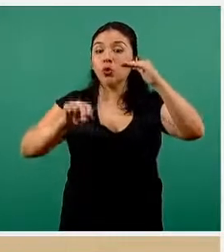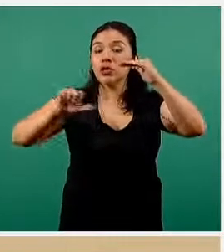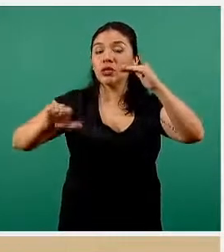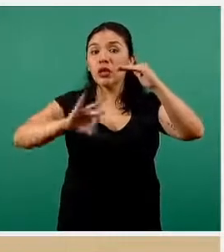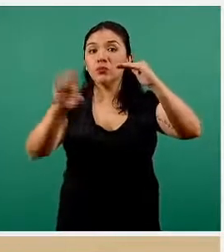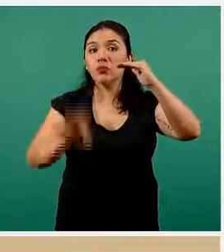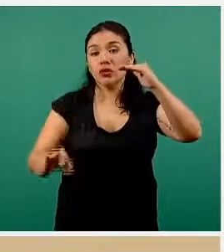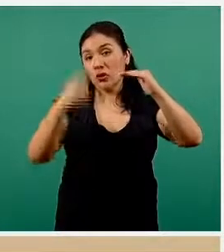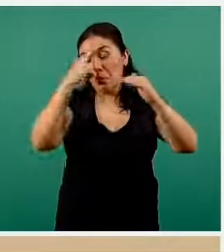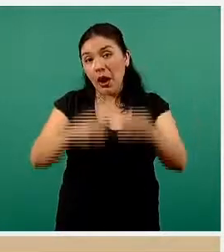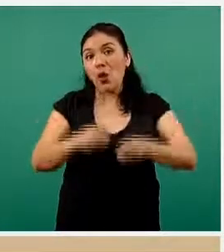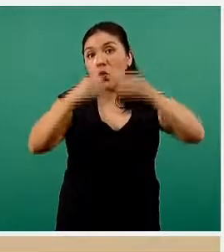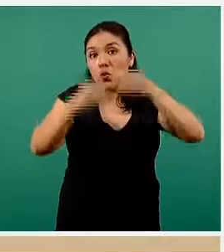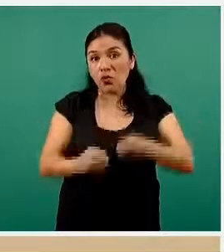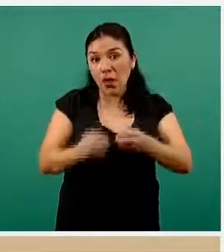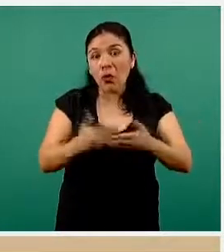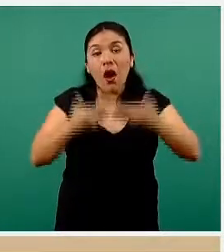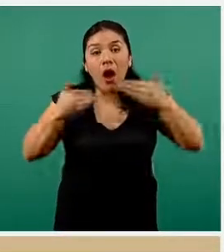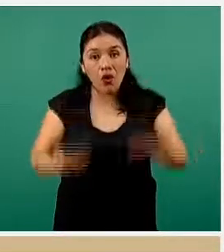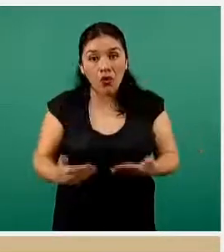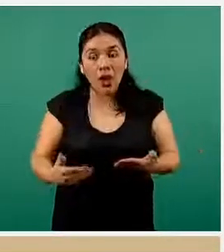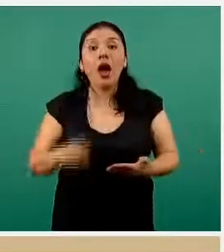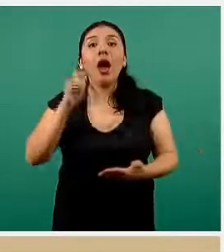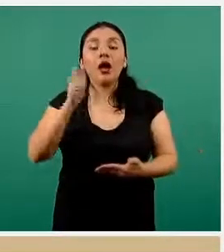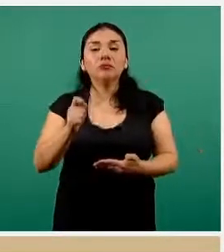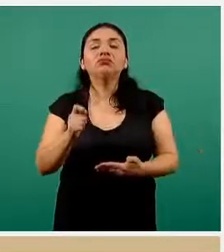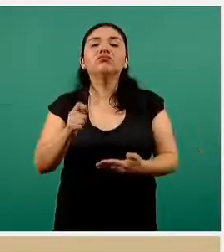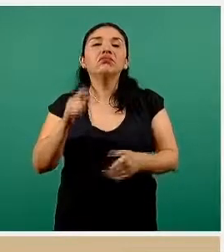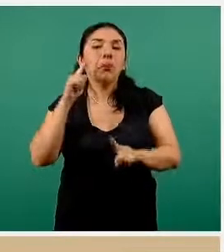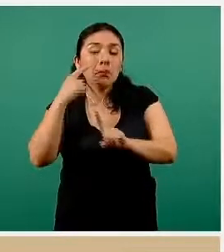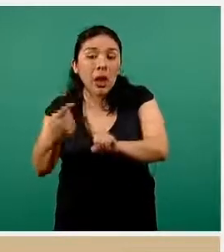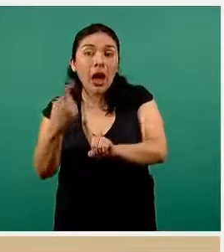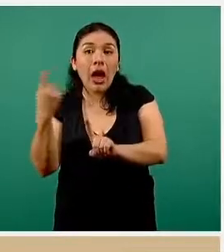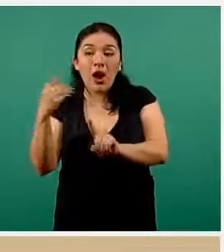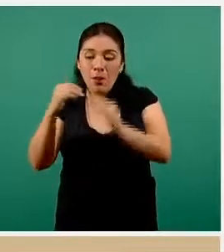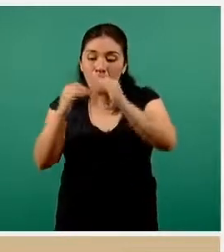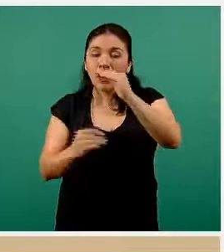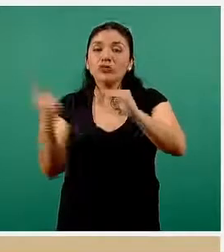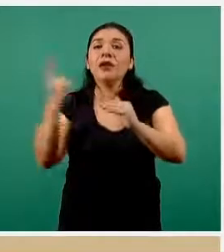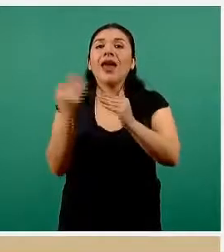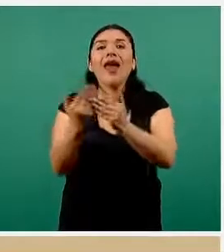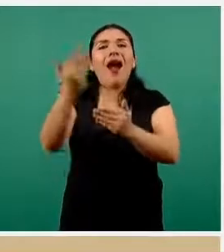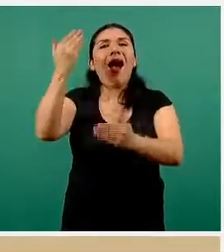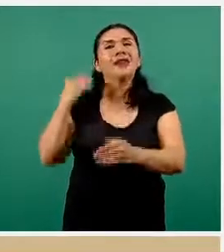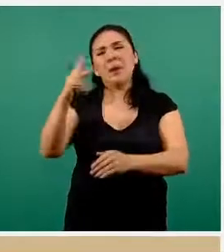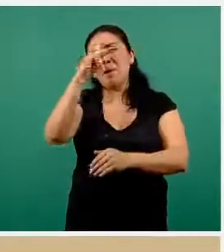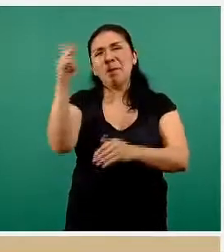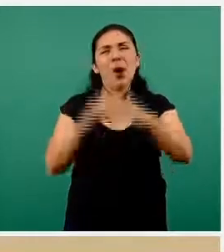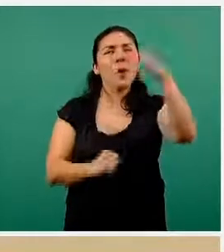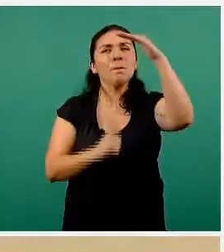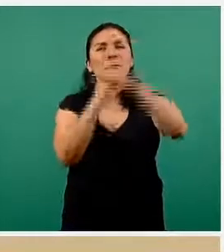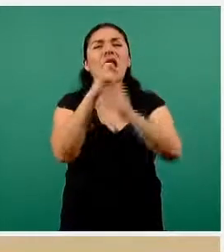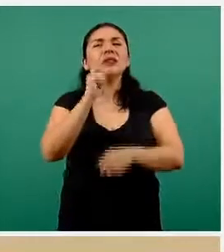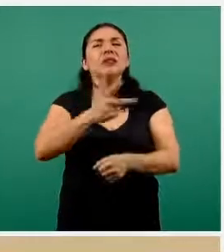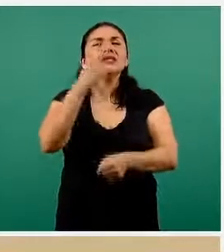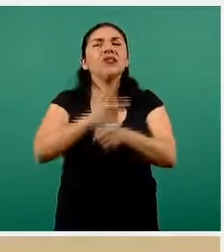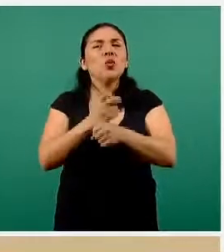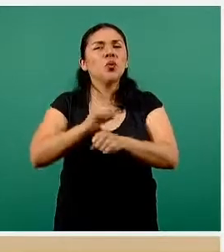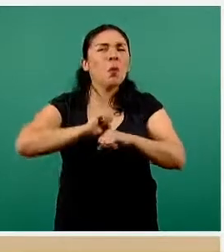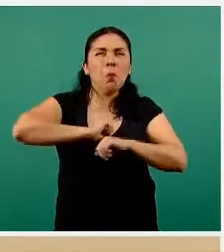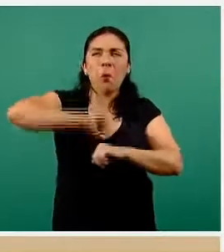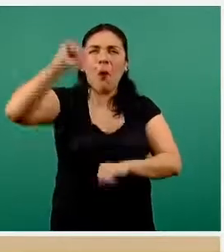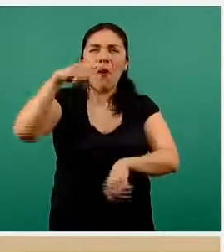86% de la ocupación actual con respecto a el máximo registrado en la segunda ola, en